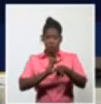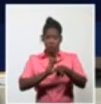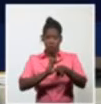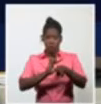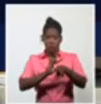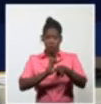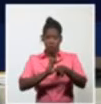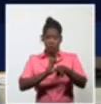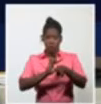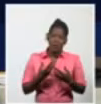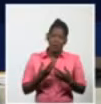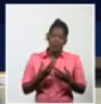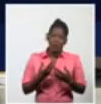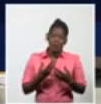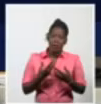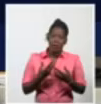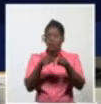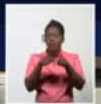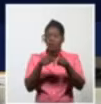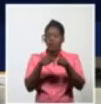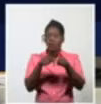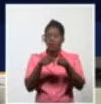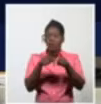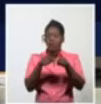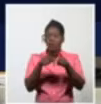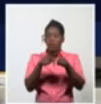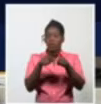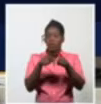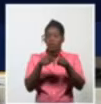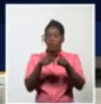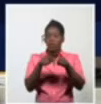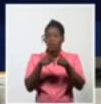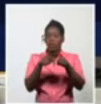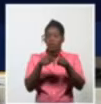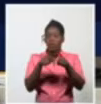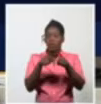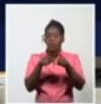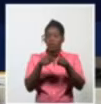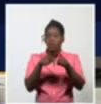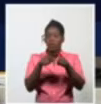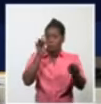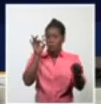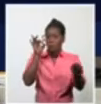enfermedades, las no transmisibles, que constituyen las 10 primeras causas de muerte,